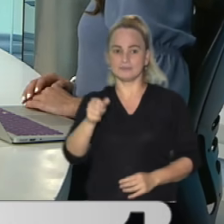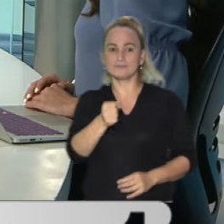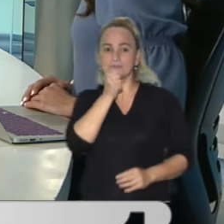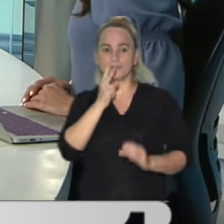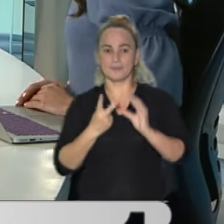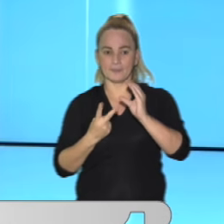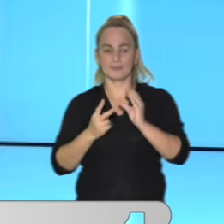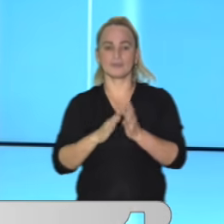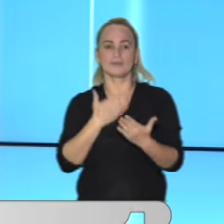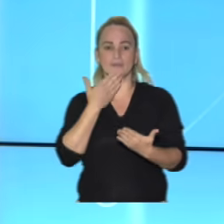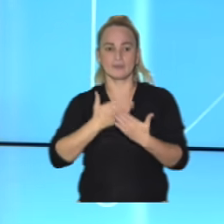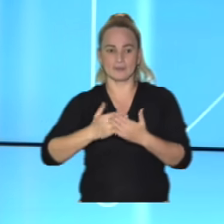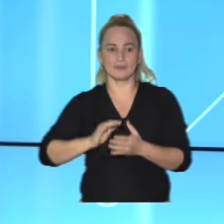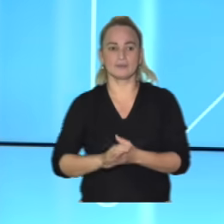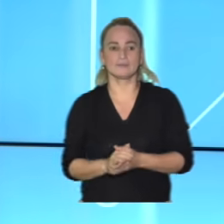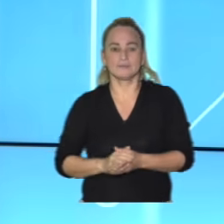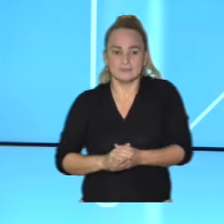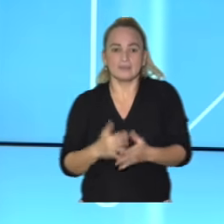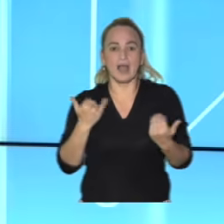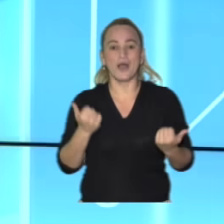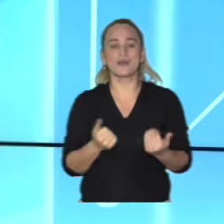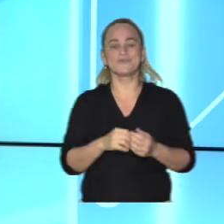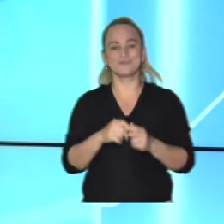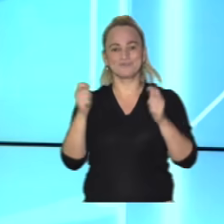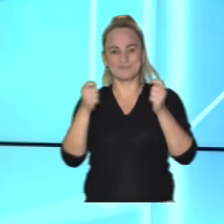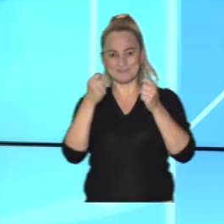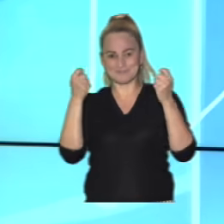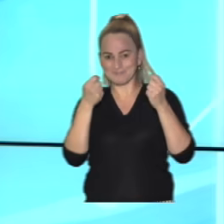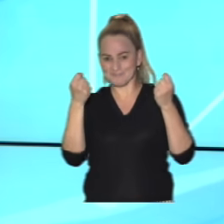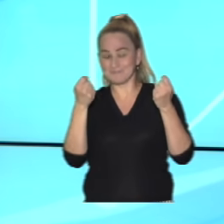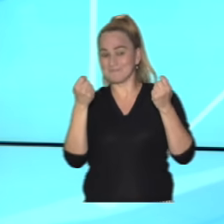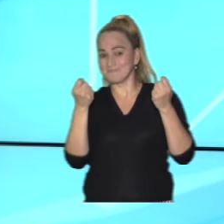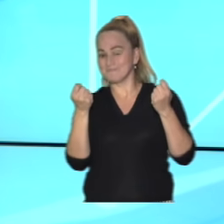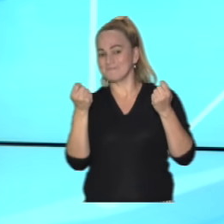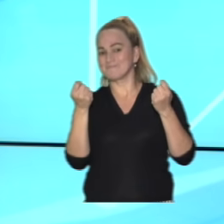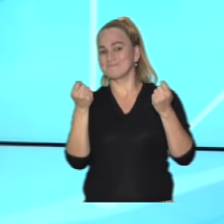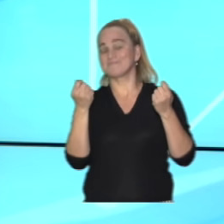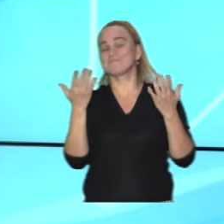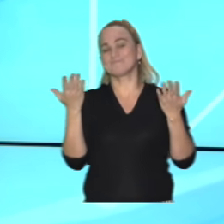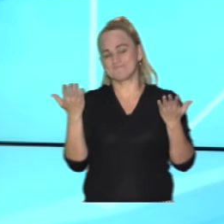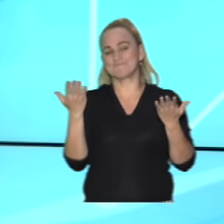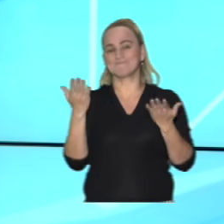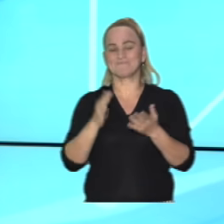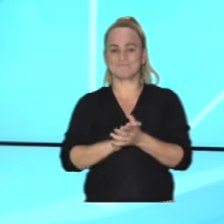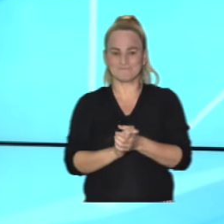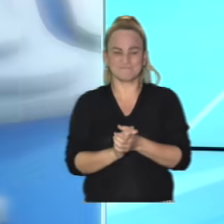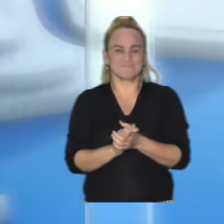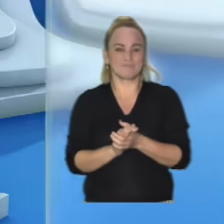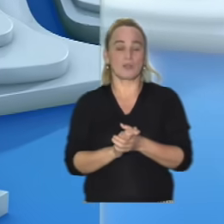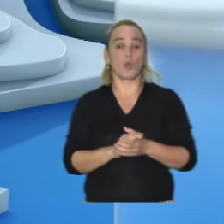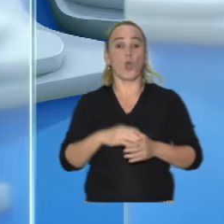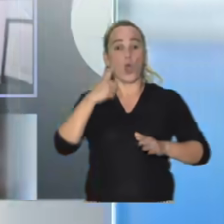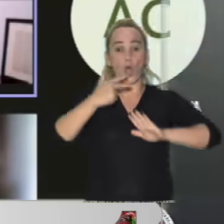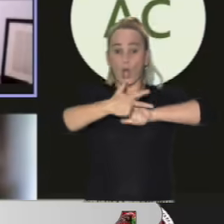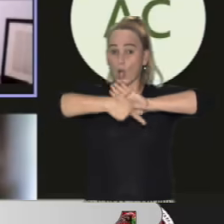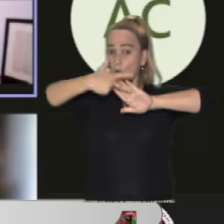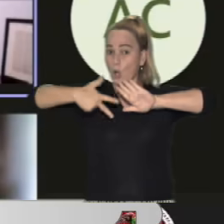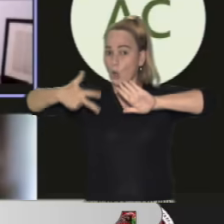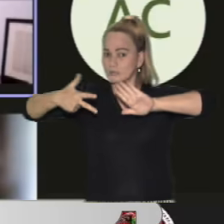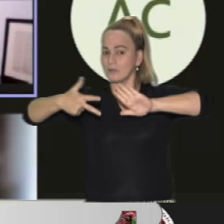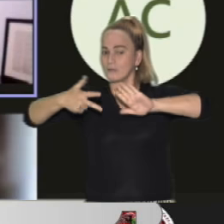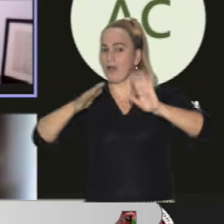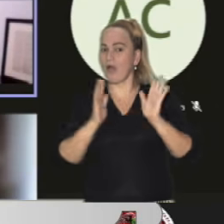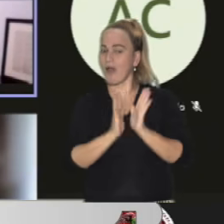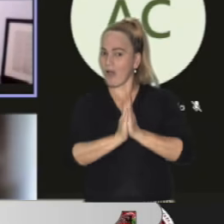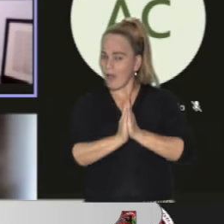CM. Sebastián, muchas gracias. Con esta información hacemos una pequeña pausa, pero al regresar les contamos por qué la Corte Constitucional